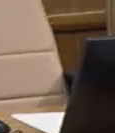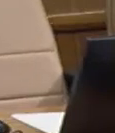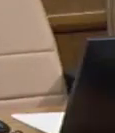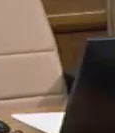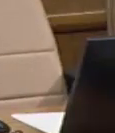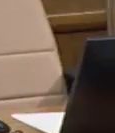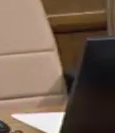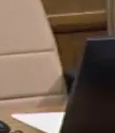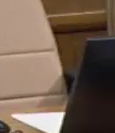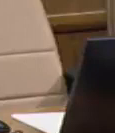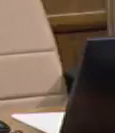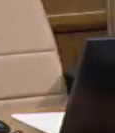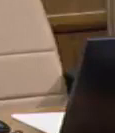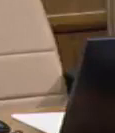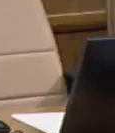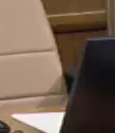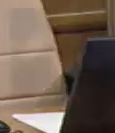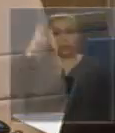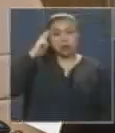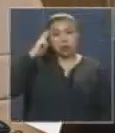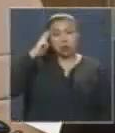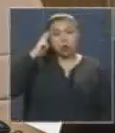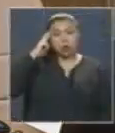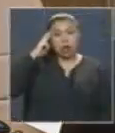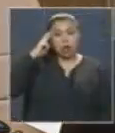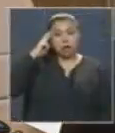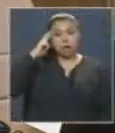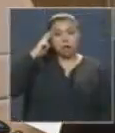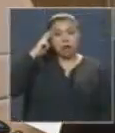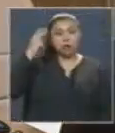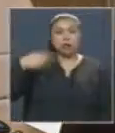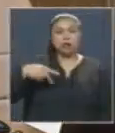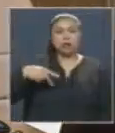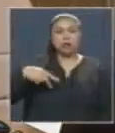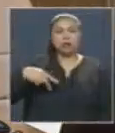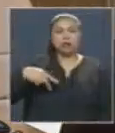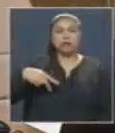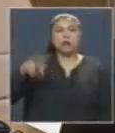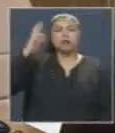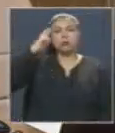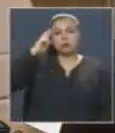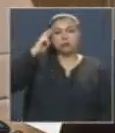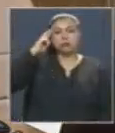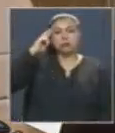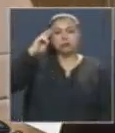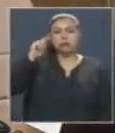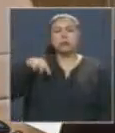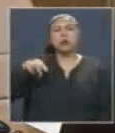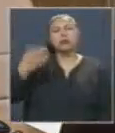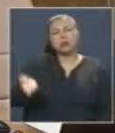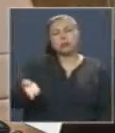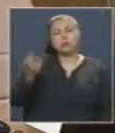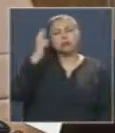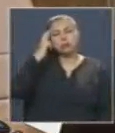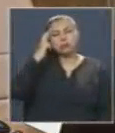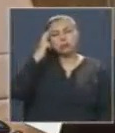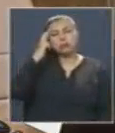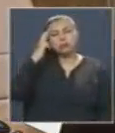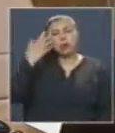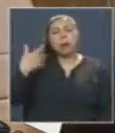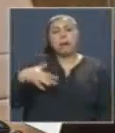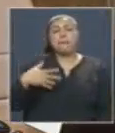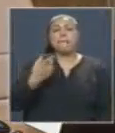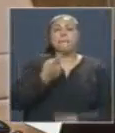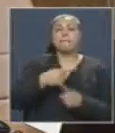Presidente, ayer recordaban los medios de prensa, y usted lo recuerda muy bien, porque fue artífice